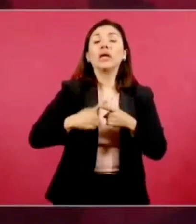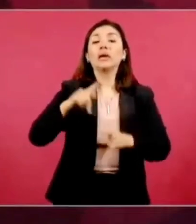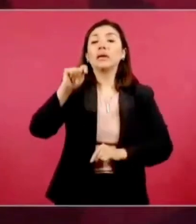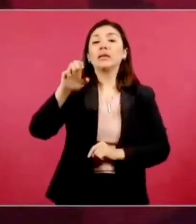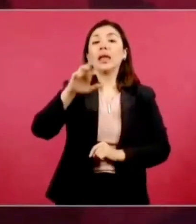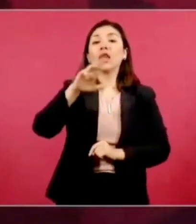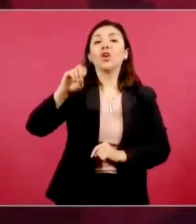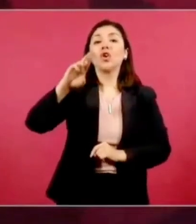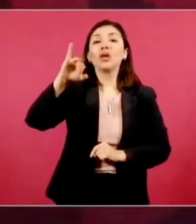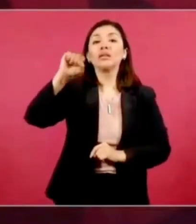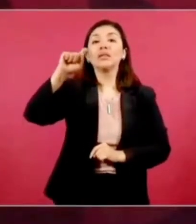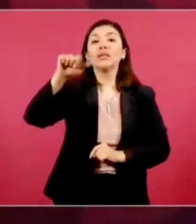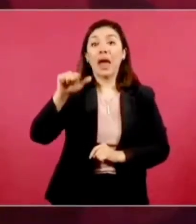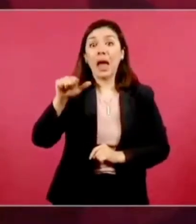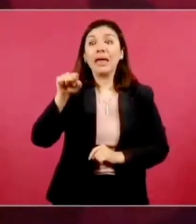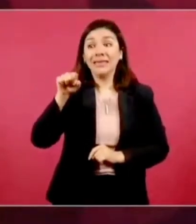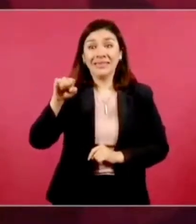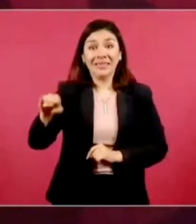y entran